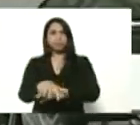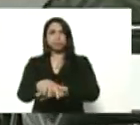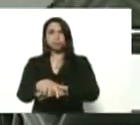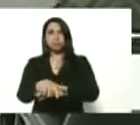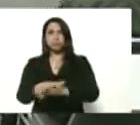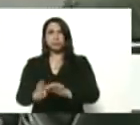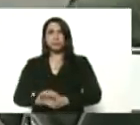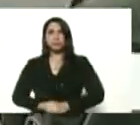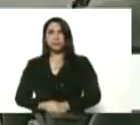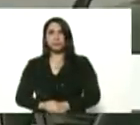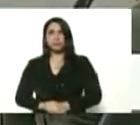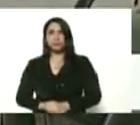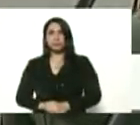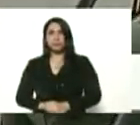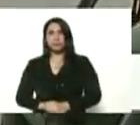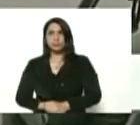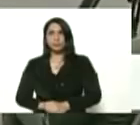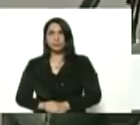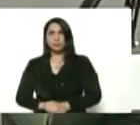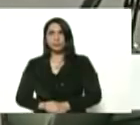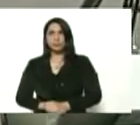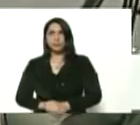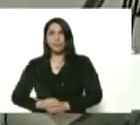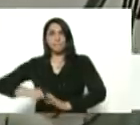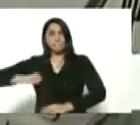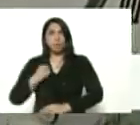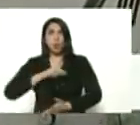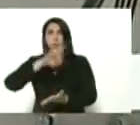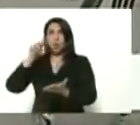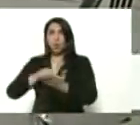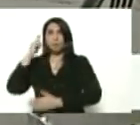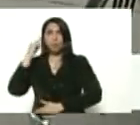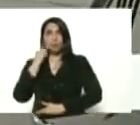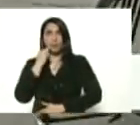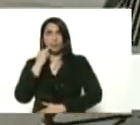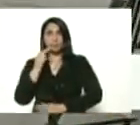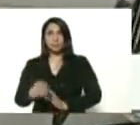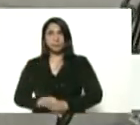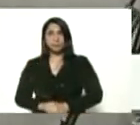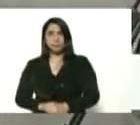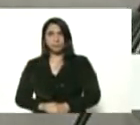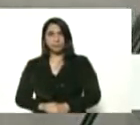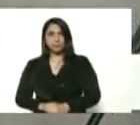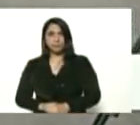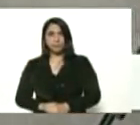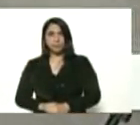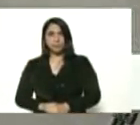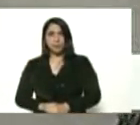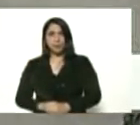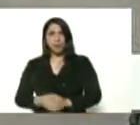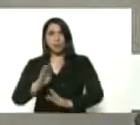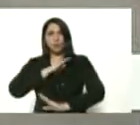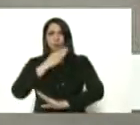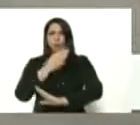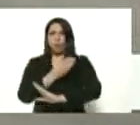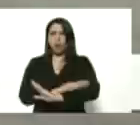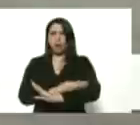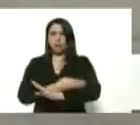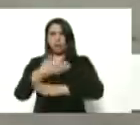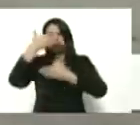de la Policía Nacional Bolivariana y las Fuerzas de Acciones Especiales FAE,